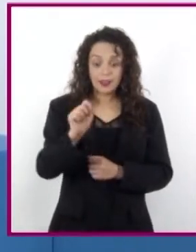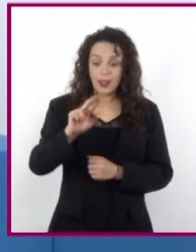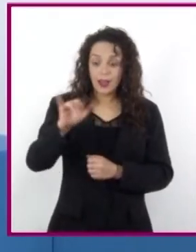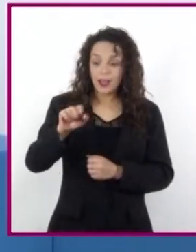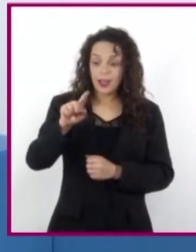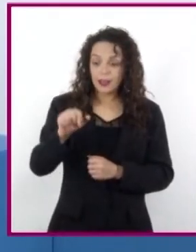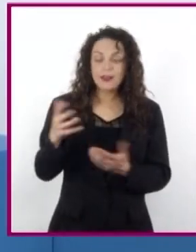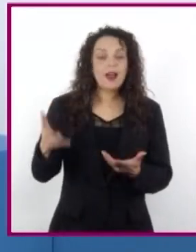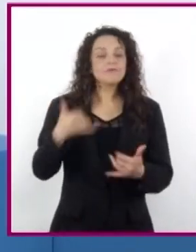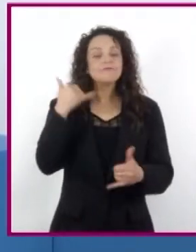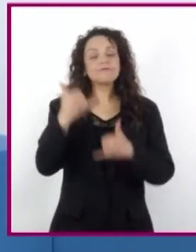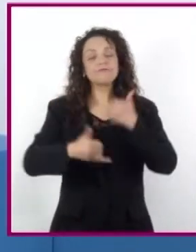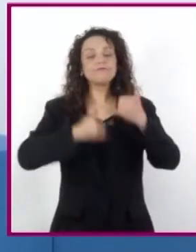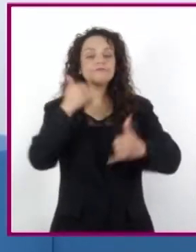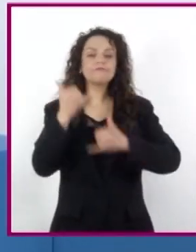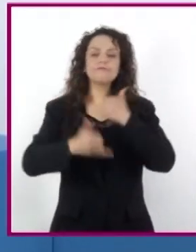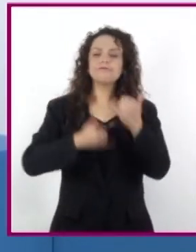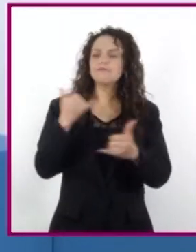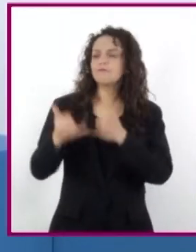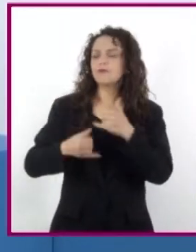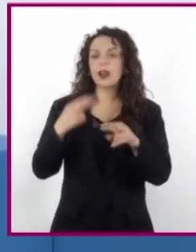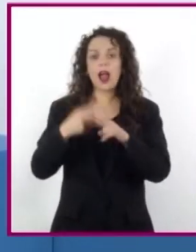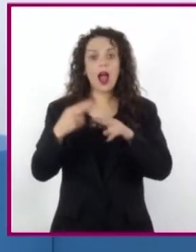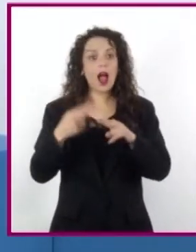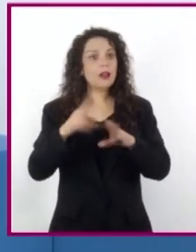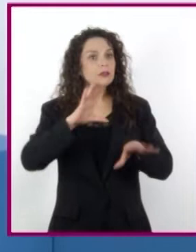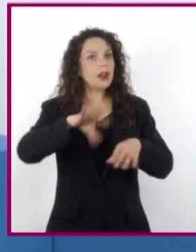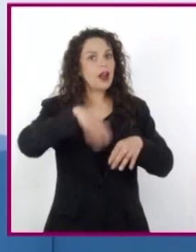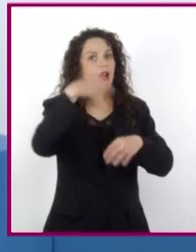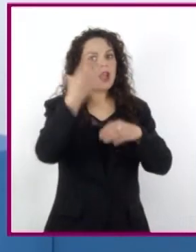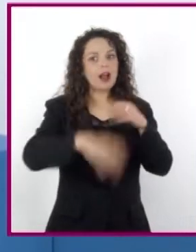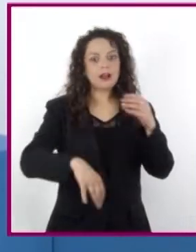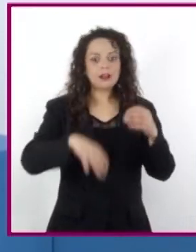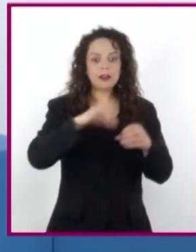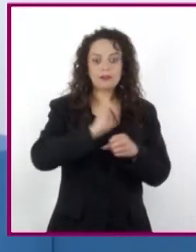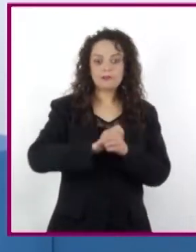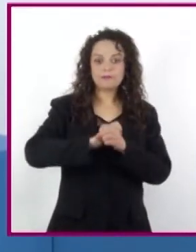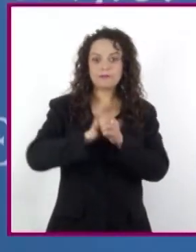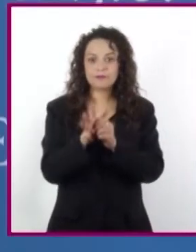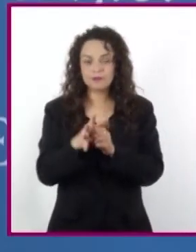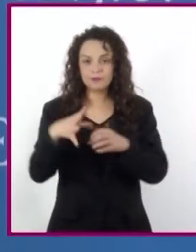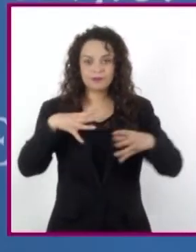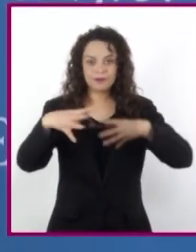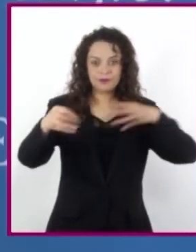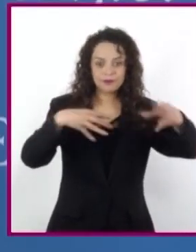estuvieron jugando hasta que se terminó la pandemia y las clases reanudaron.